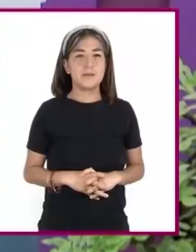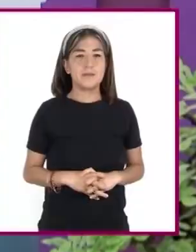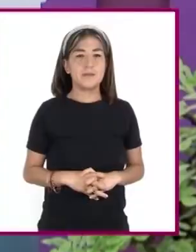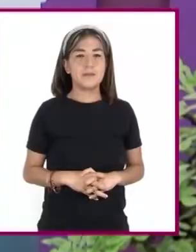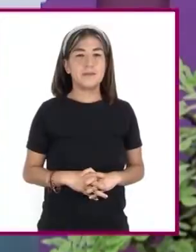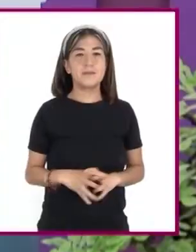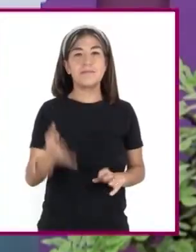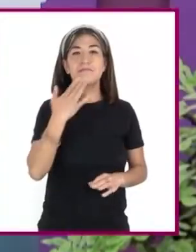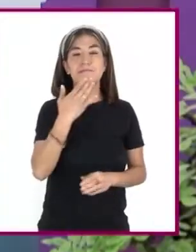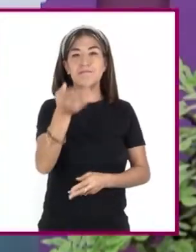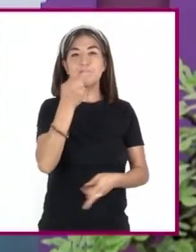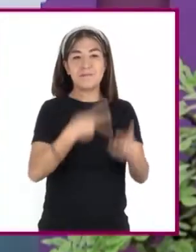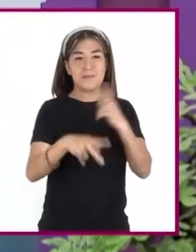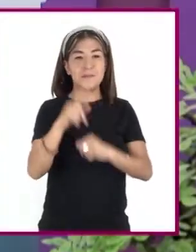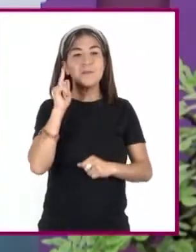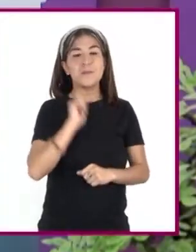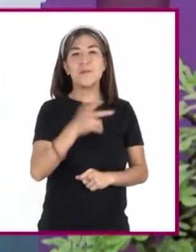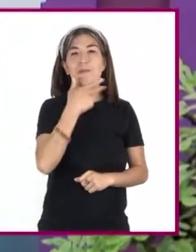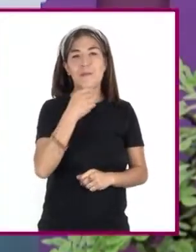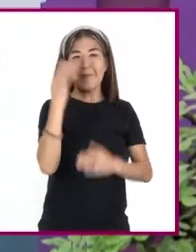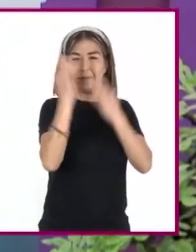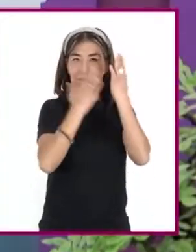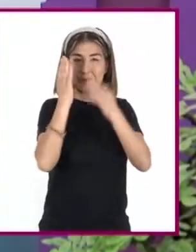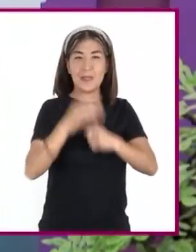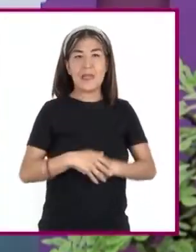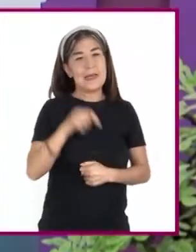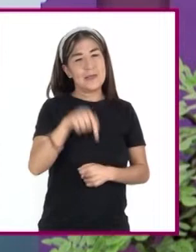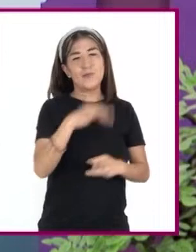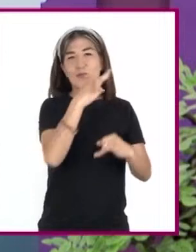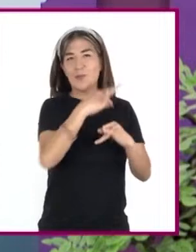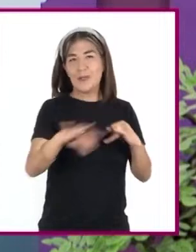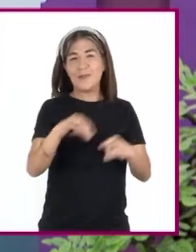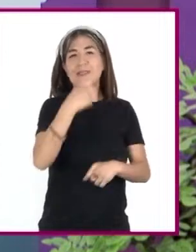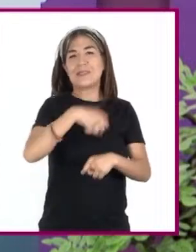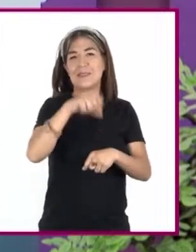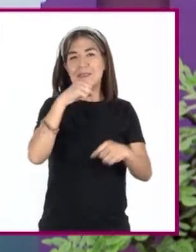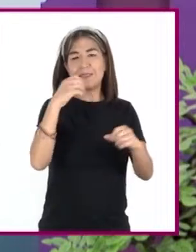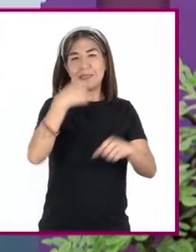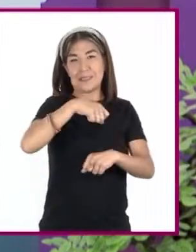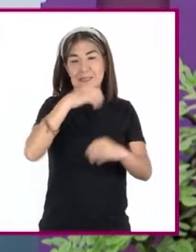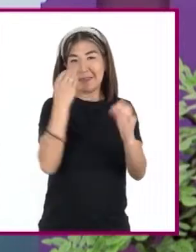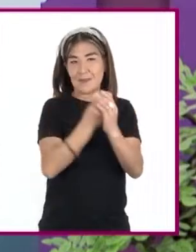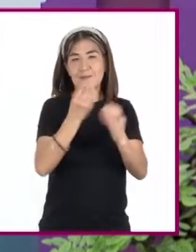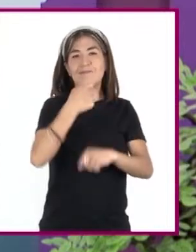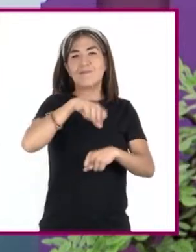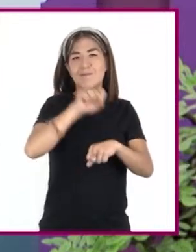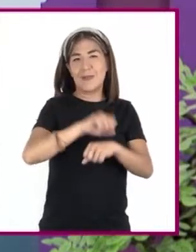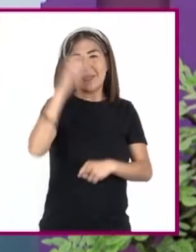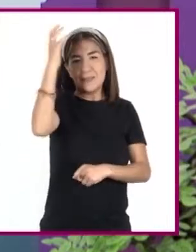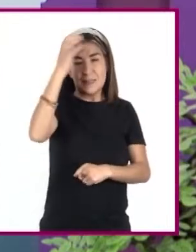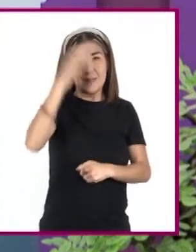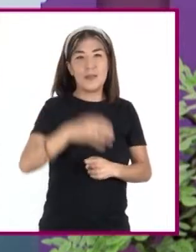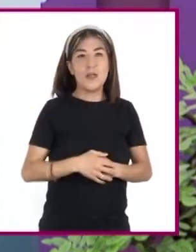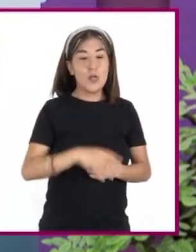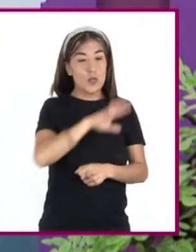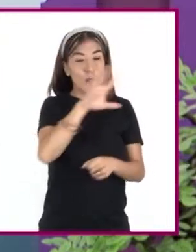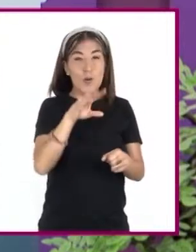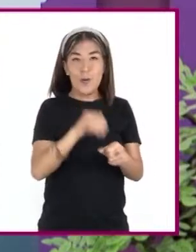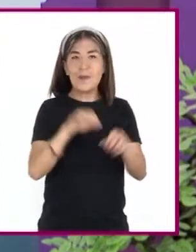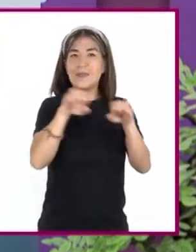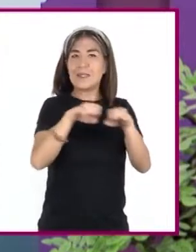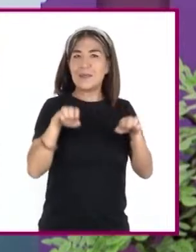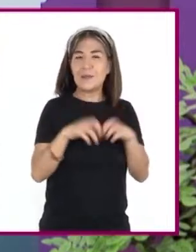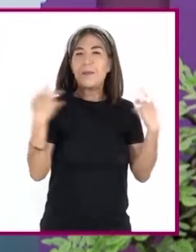Bienvenidas y bienvenidos estudiantes a la última sesión de la Semana de la Ciencia. A nombre de todo el equipo de la asignatura